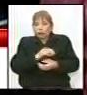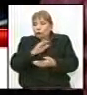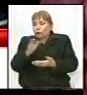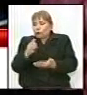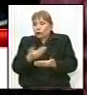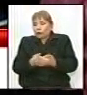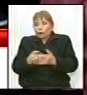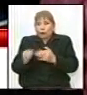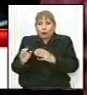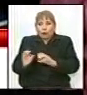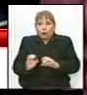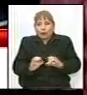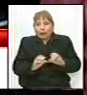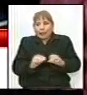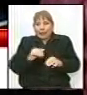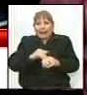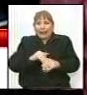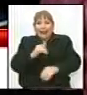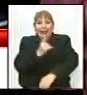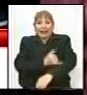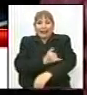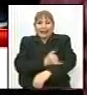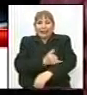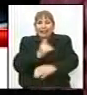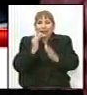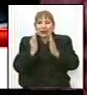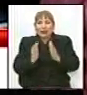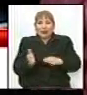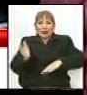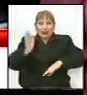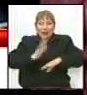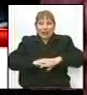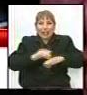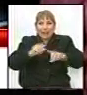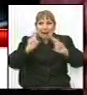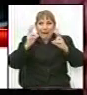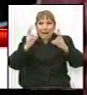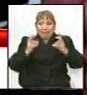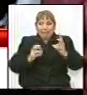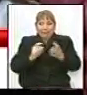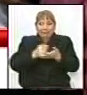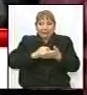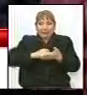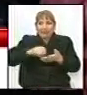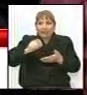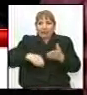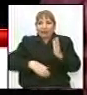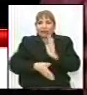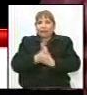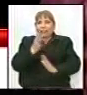realizado en la institución sobre este tema de las firmas falsificadas.